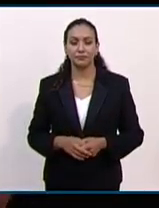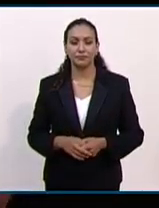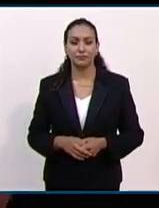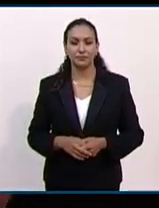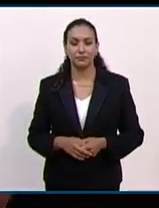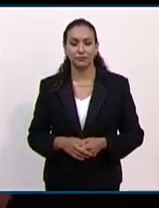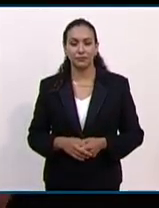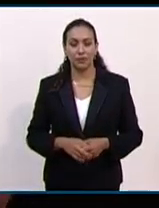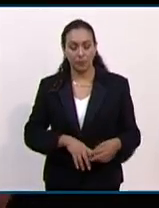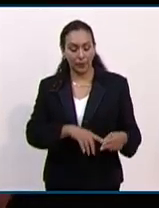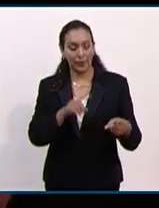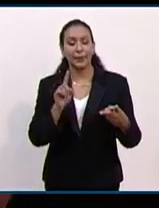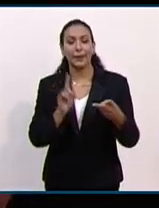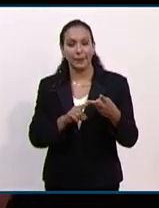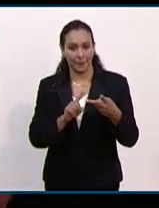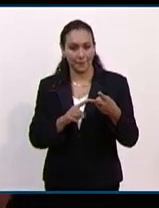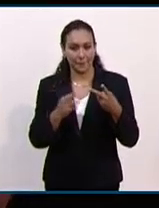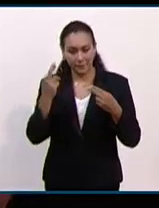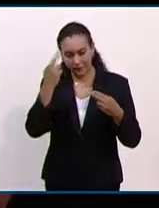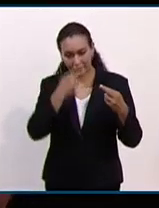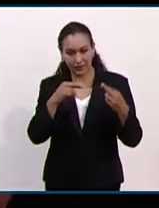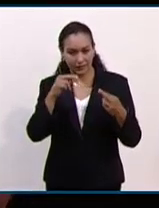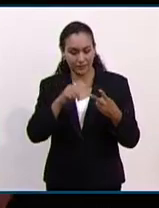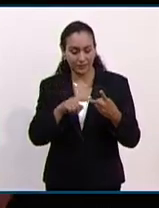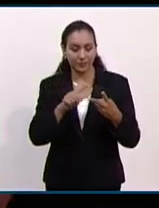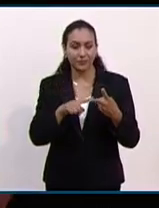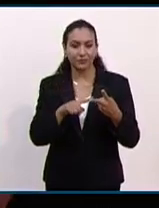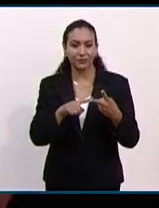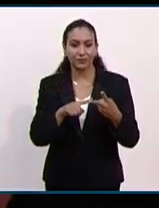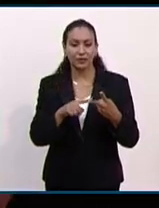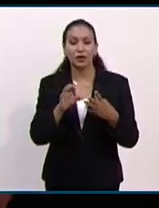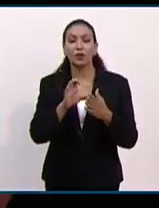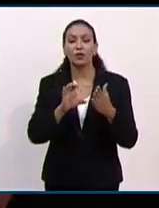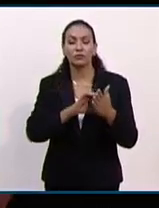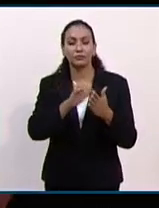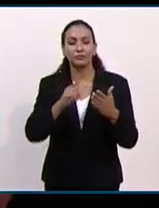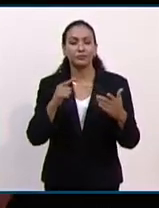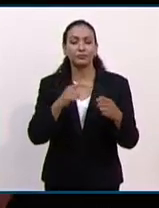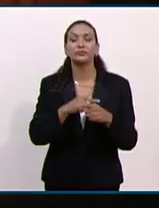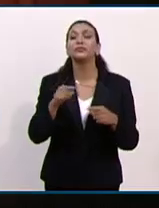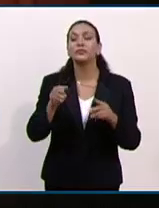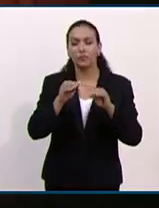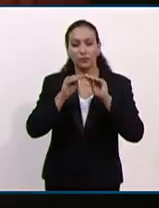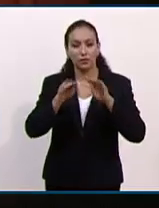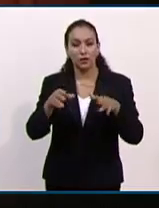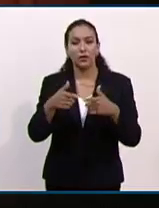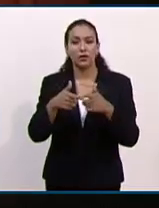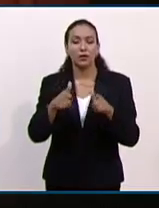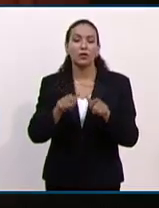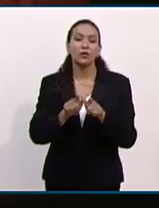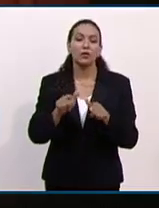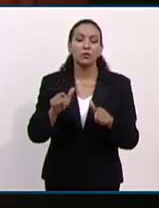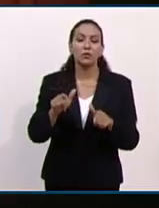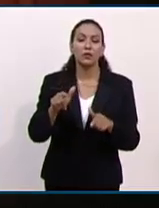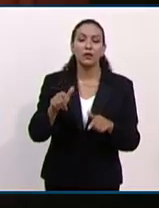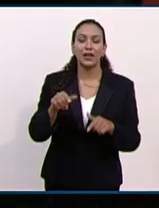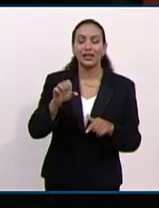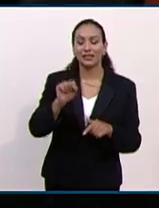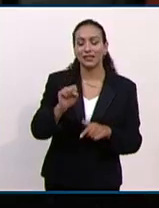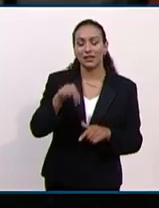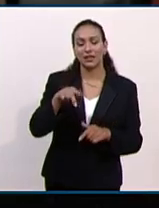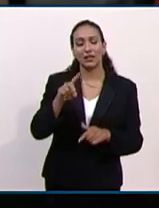En el segundo asunto resuelto en esta sesión, acciones de inconstitucionalidad promovidas respectivamente por el INAI y la CNDH